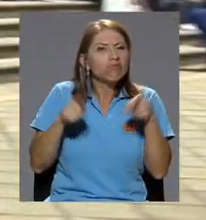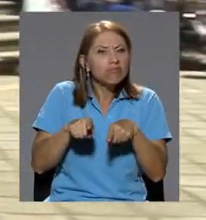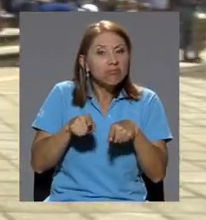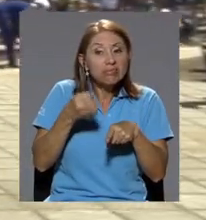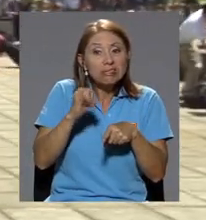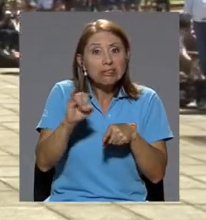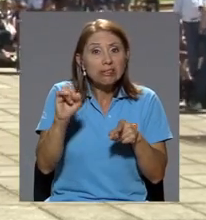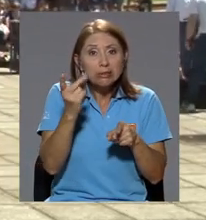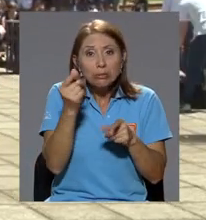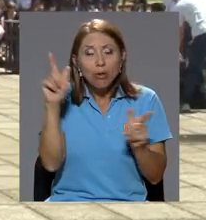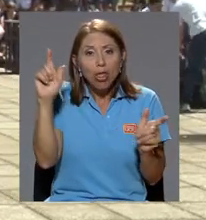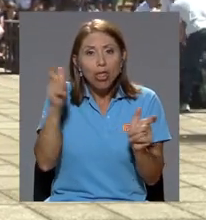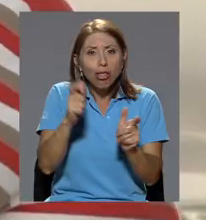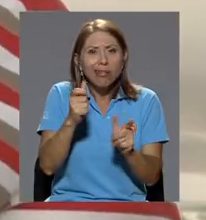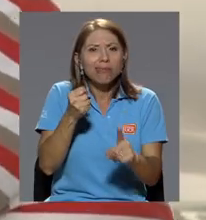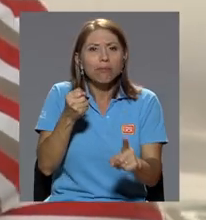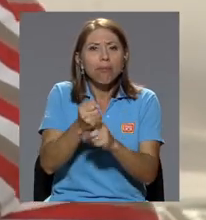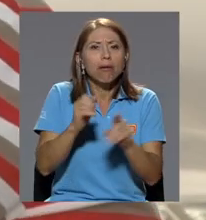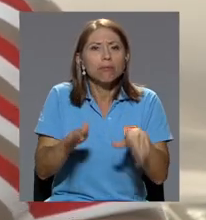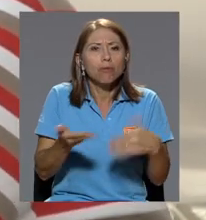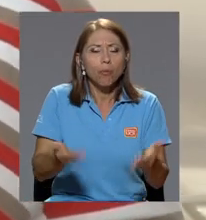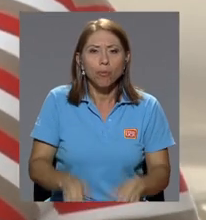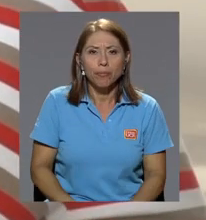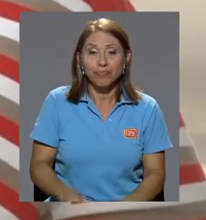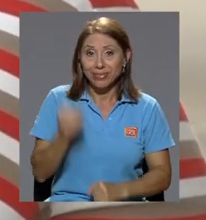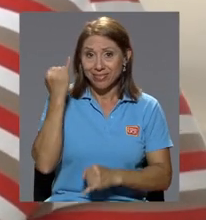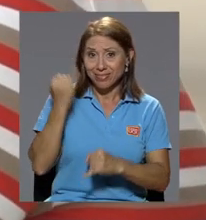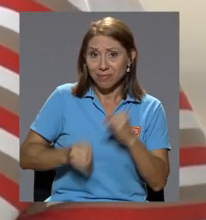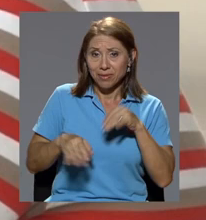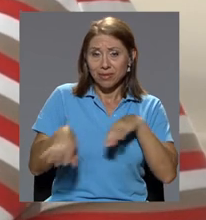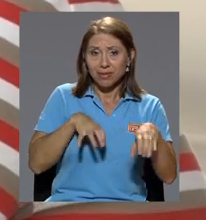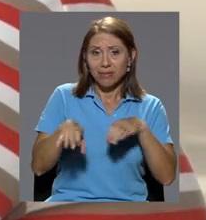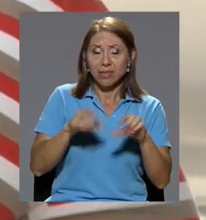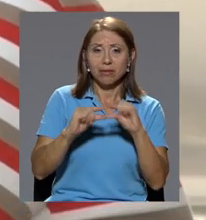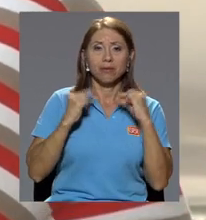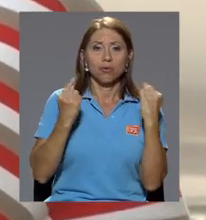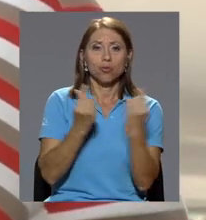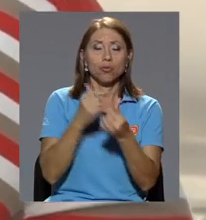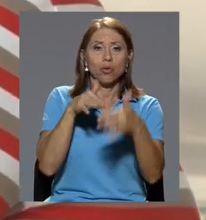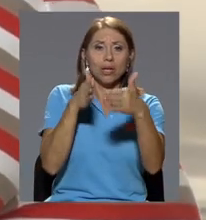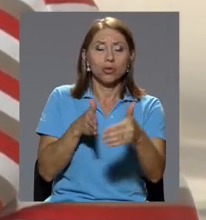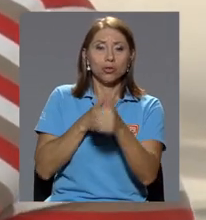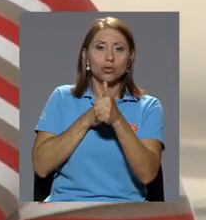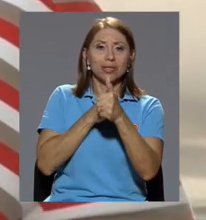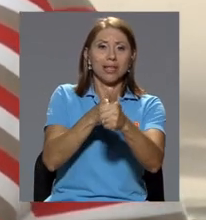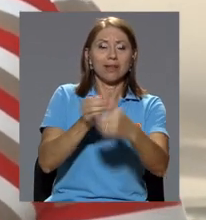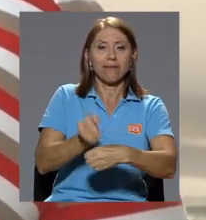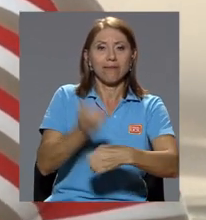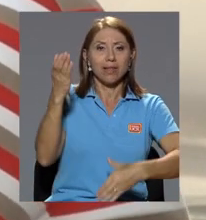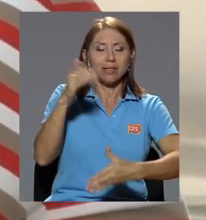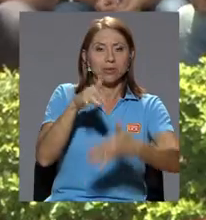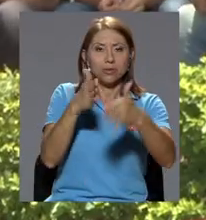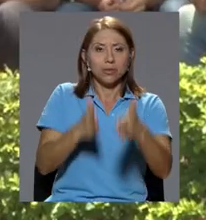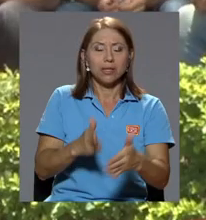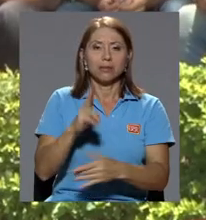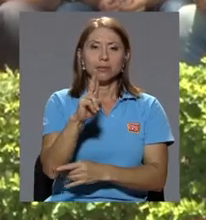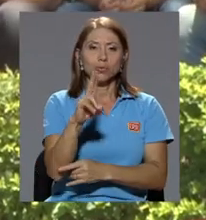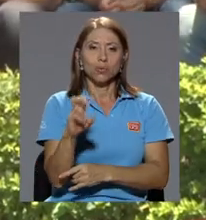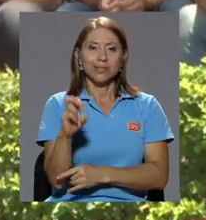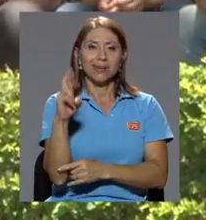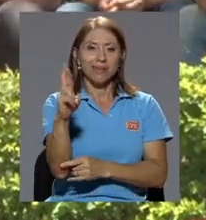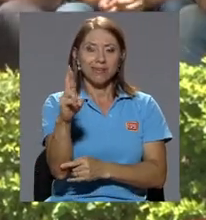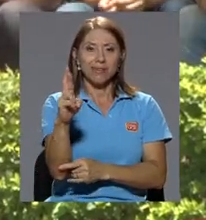esta reducción tendrá. Al terminar la actividad, un grupo de alumnos liderados por la Federación de Estudiantes de la